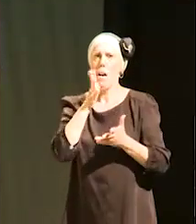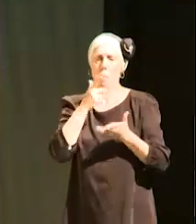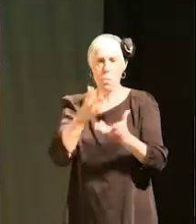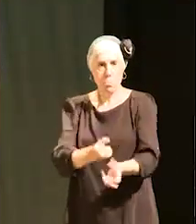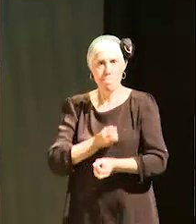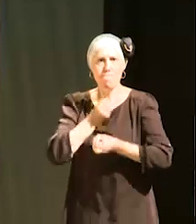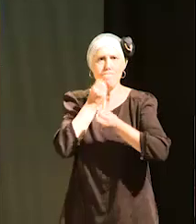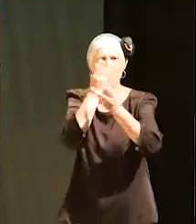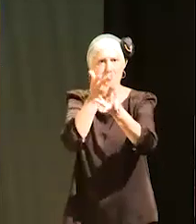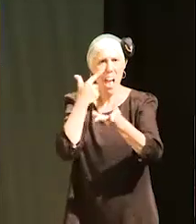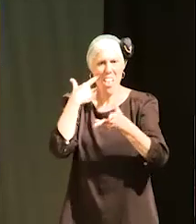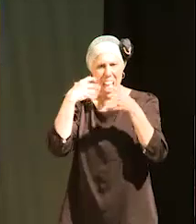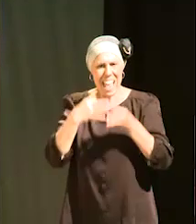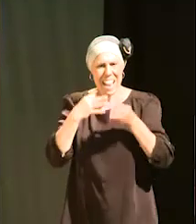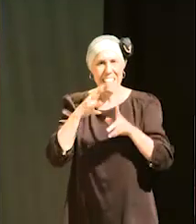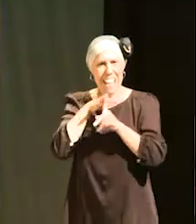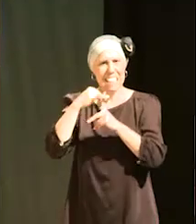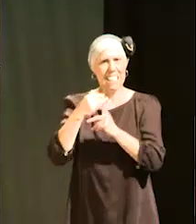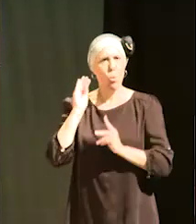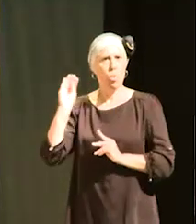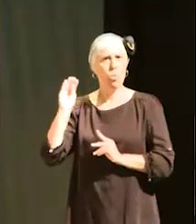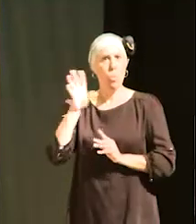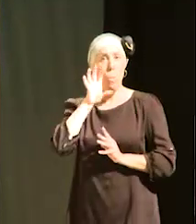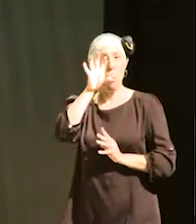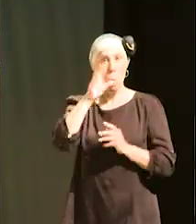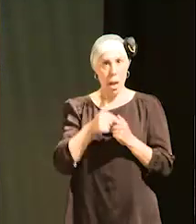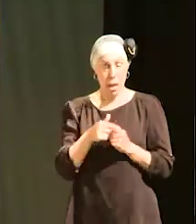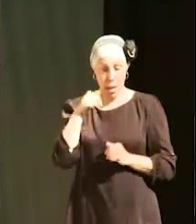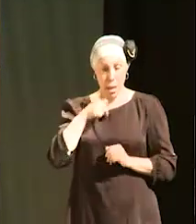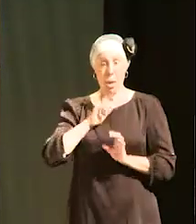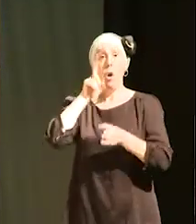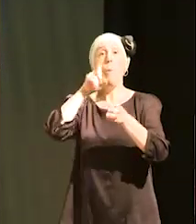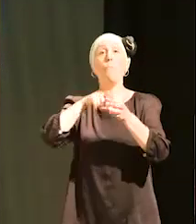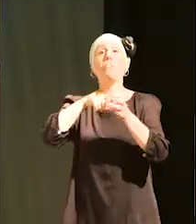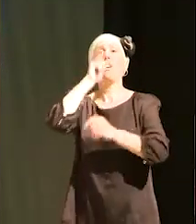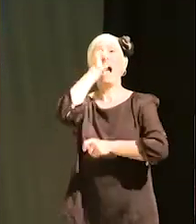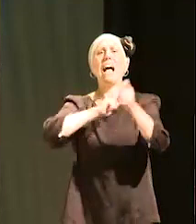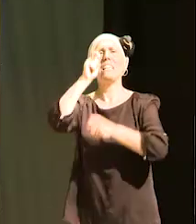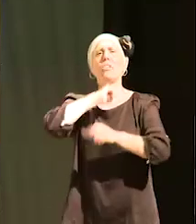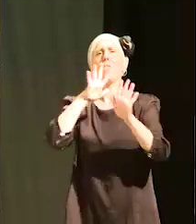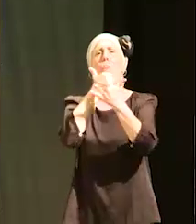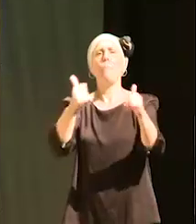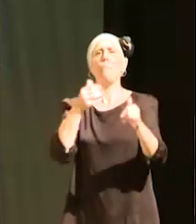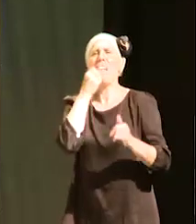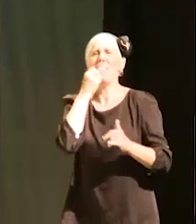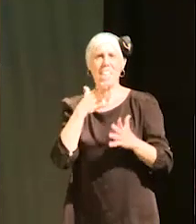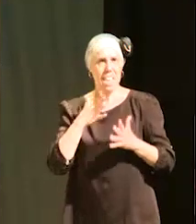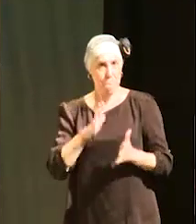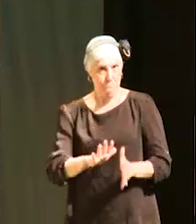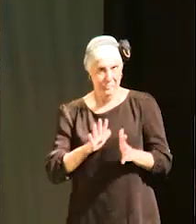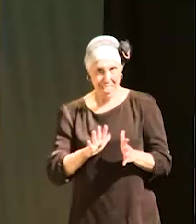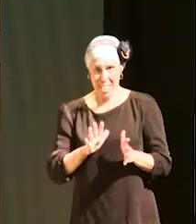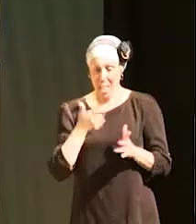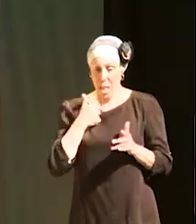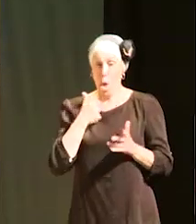devastadora aquí a este escenario pertenezco a la asociación paz y bien tenemos un grupo de danzas